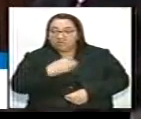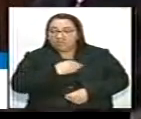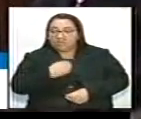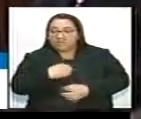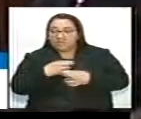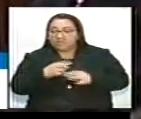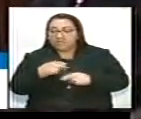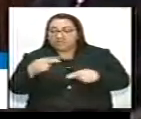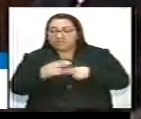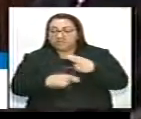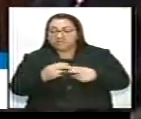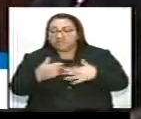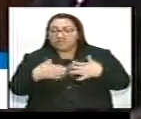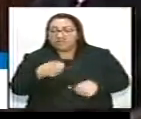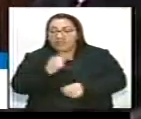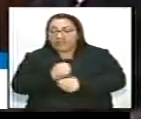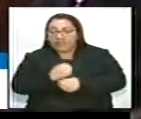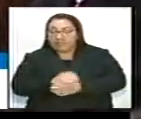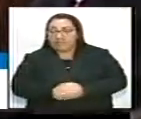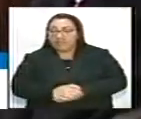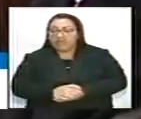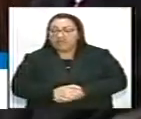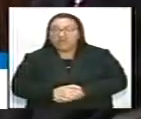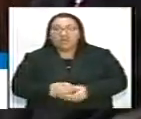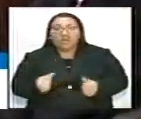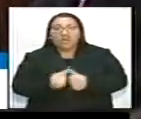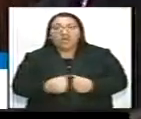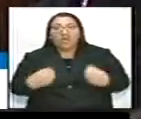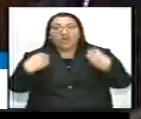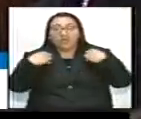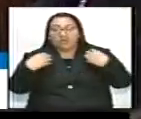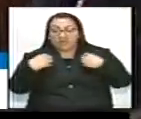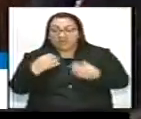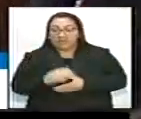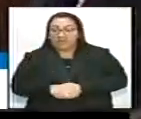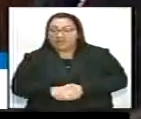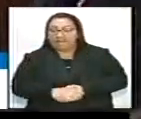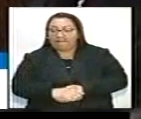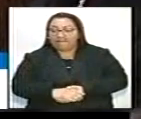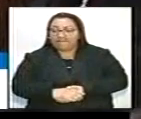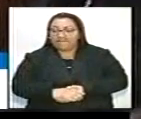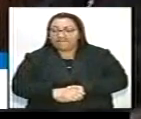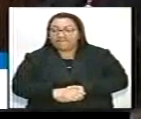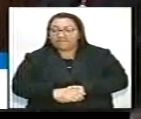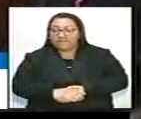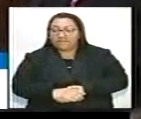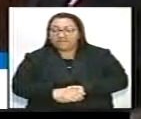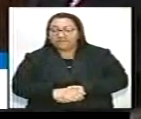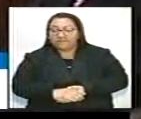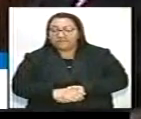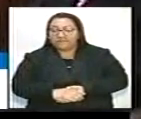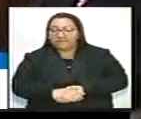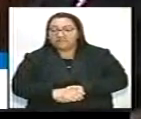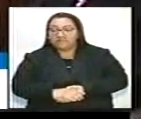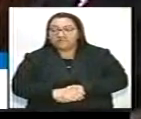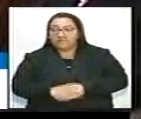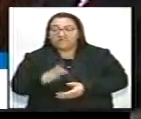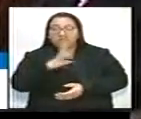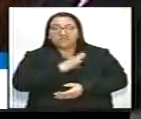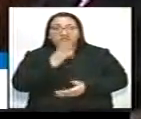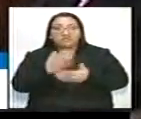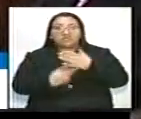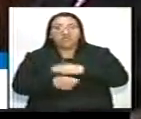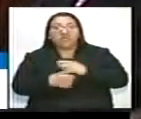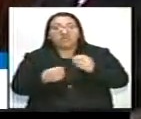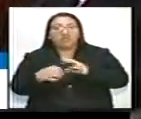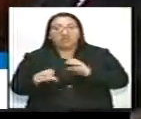nivel nacional. Se ha fortalecido las oficinas las fiscalías anticorrupción, cómo